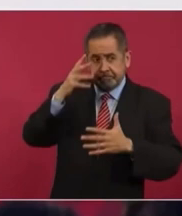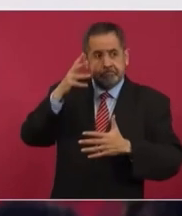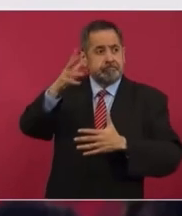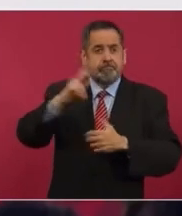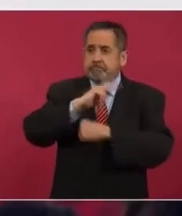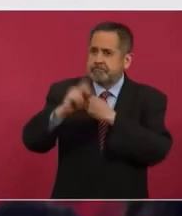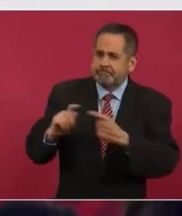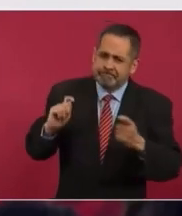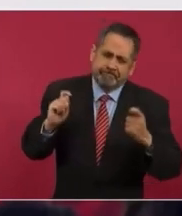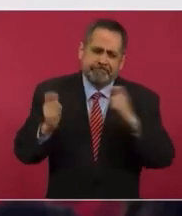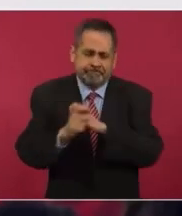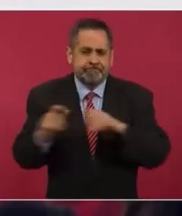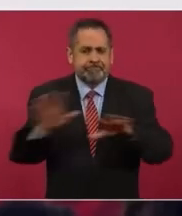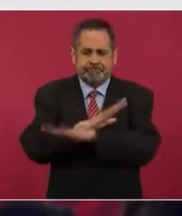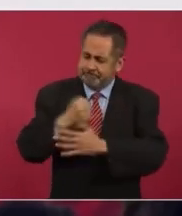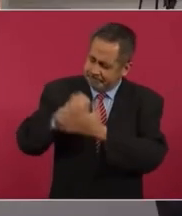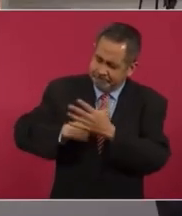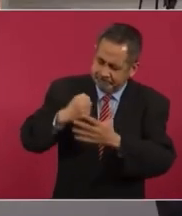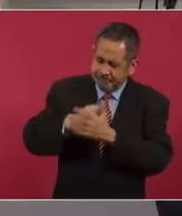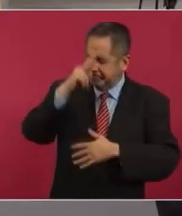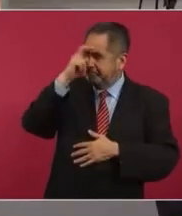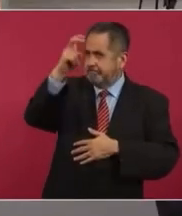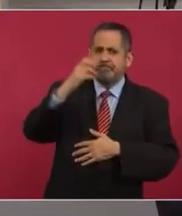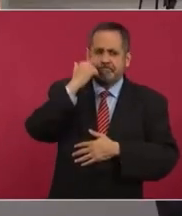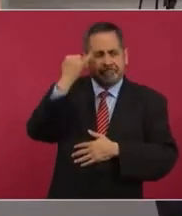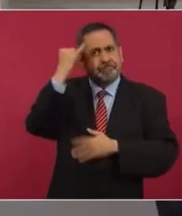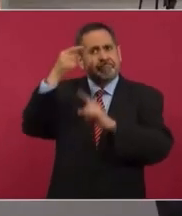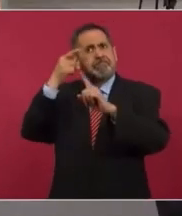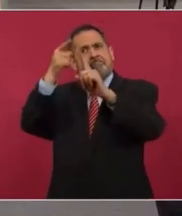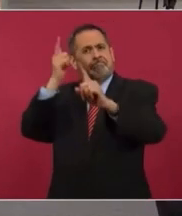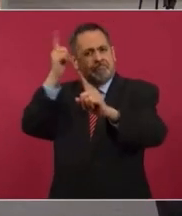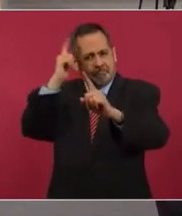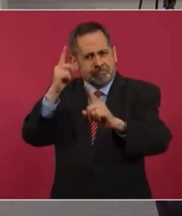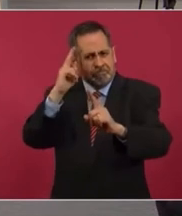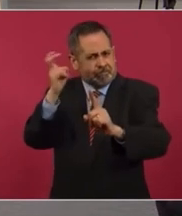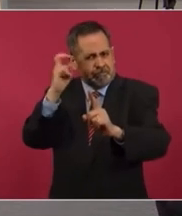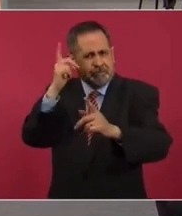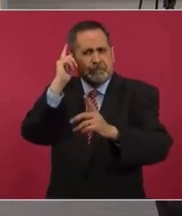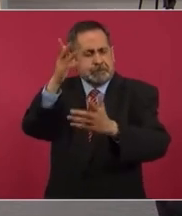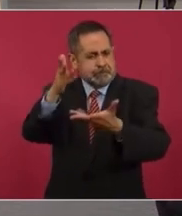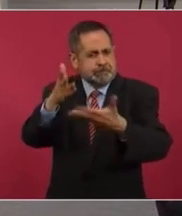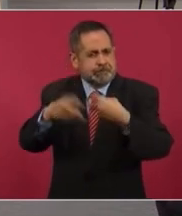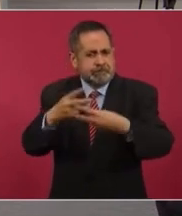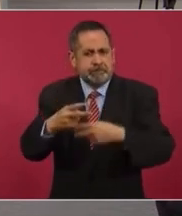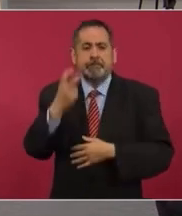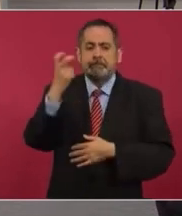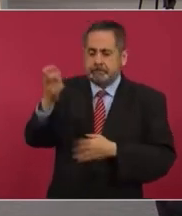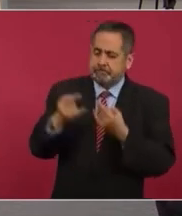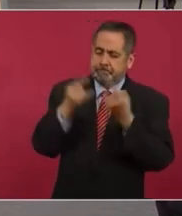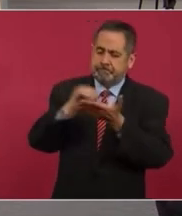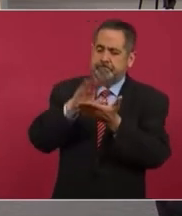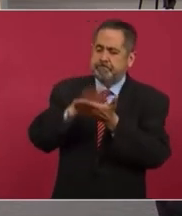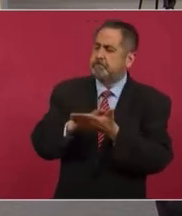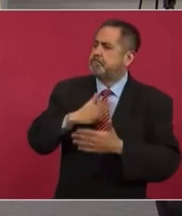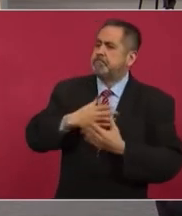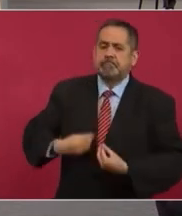nuestros países nunca dejamos de soñar. Somos idealistas y utópicos. Esa es la esencia de